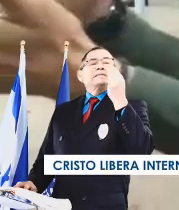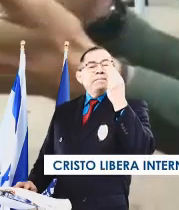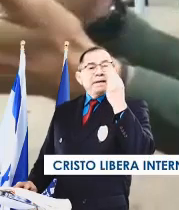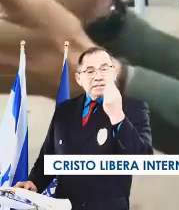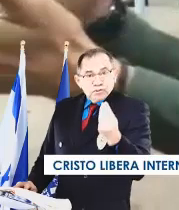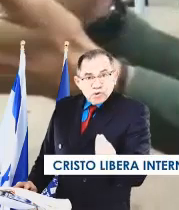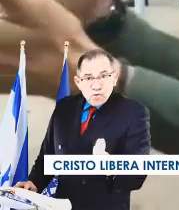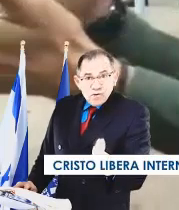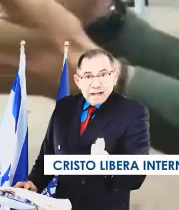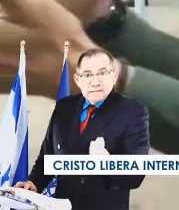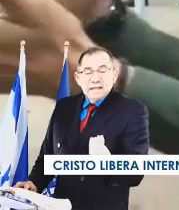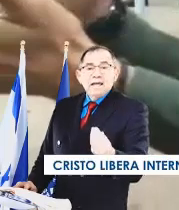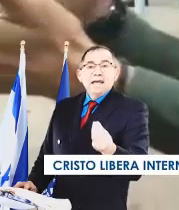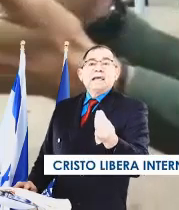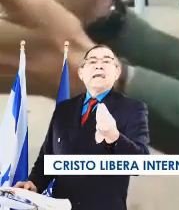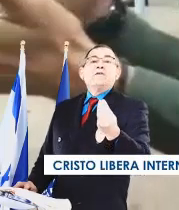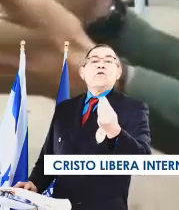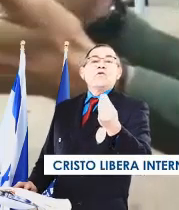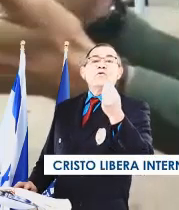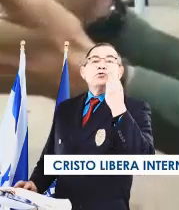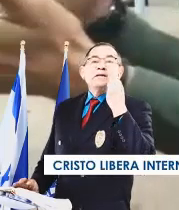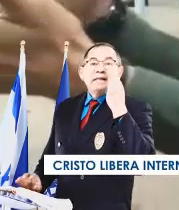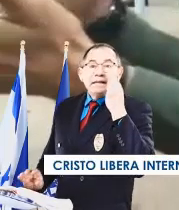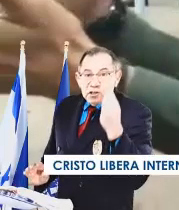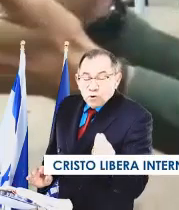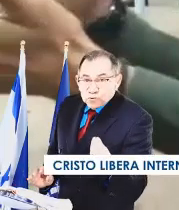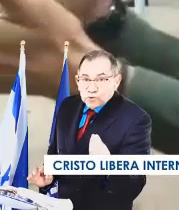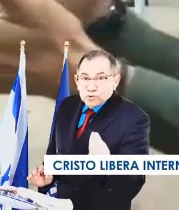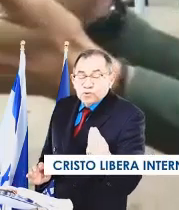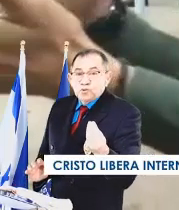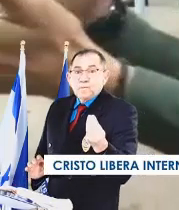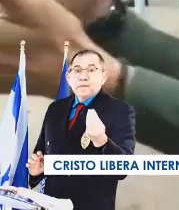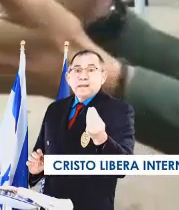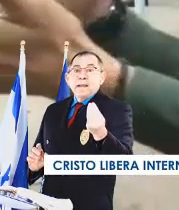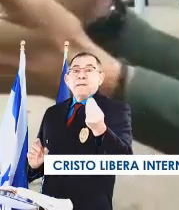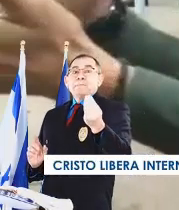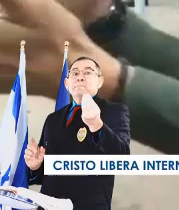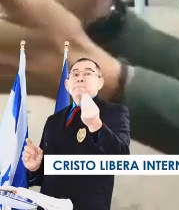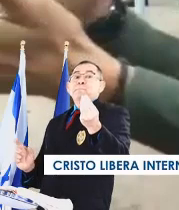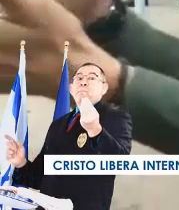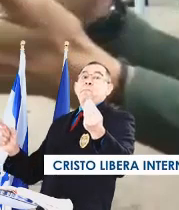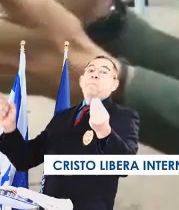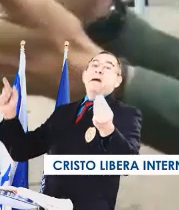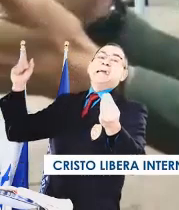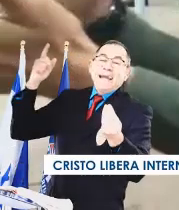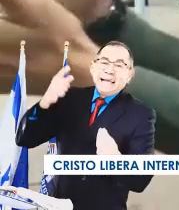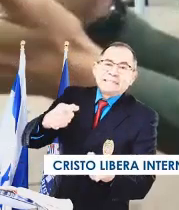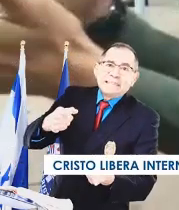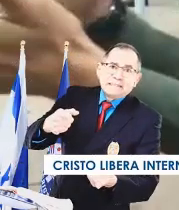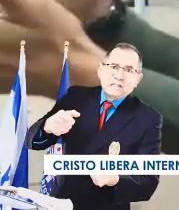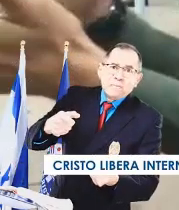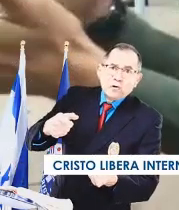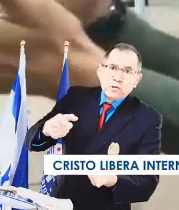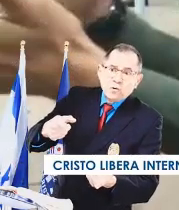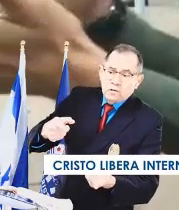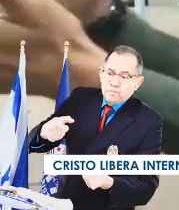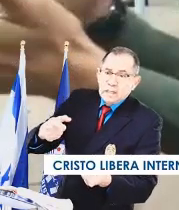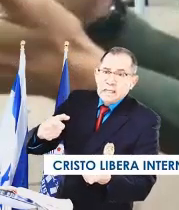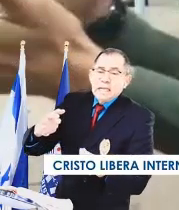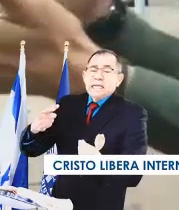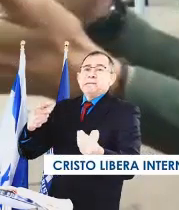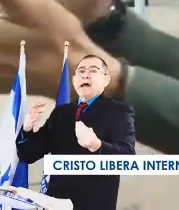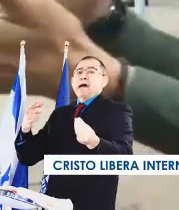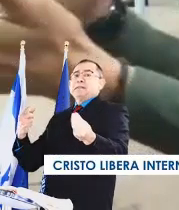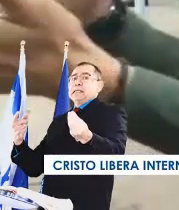y las personas que no conocen de Dios ven este testimonio